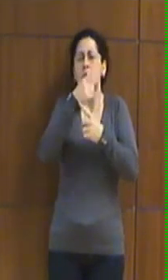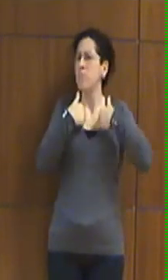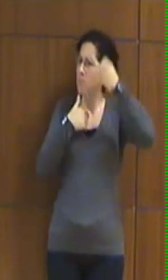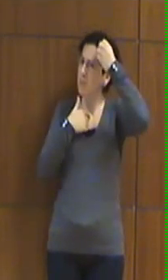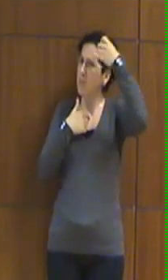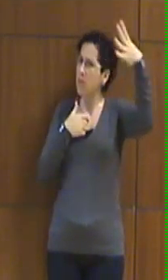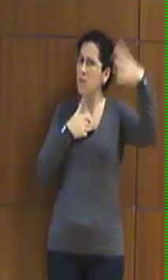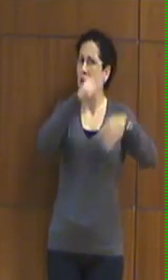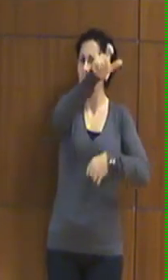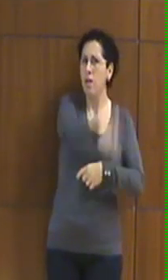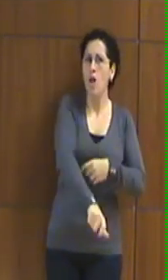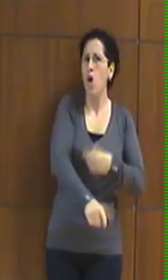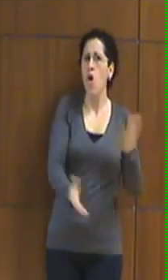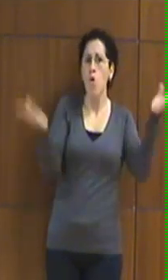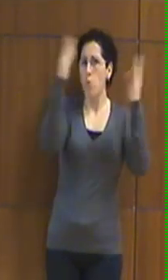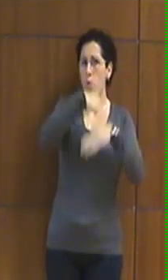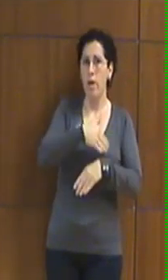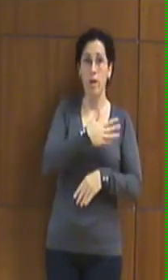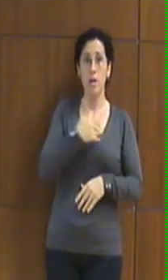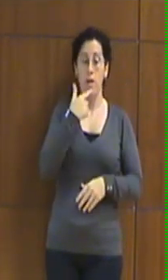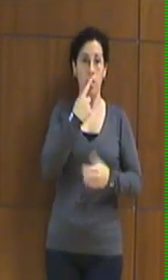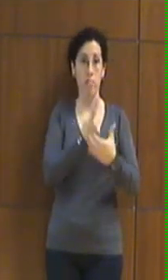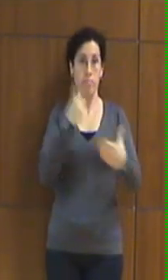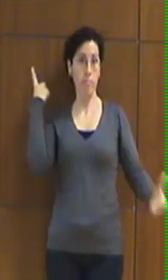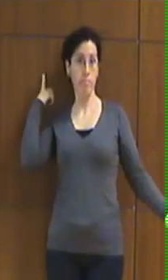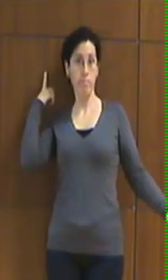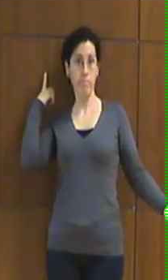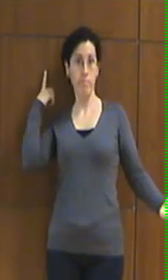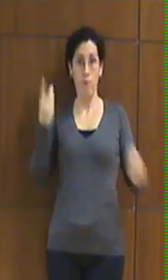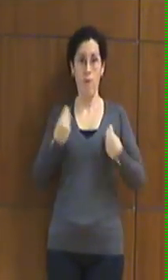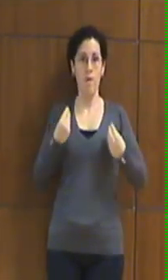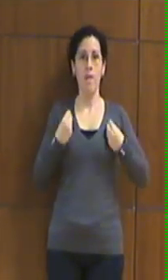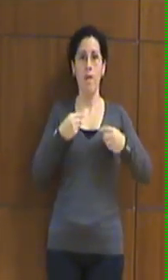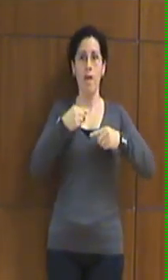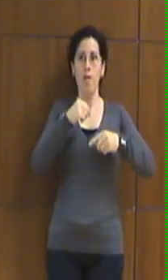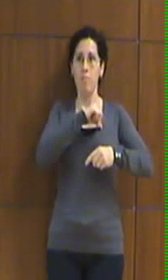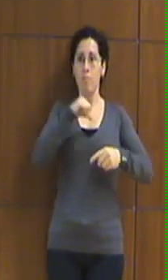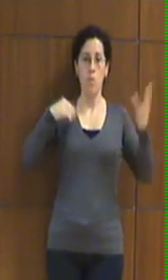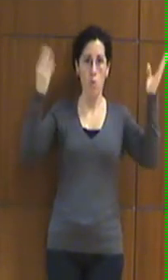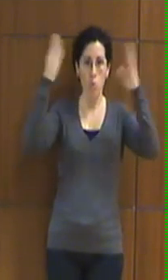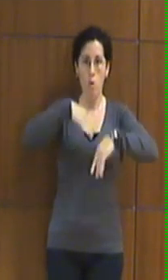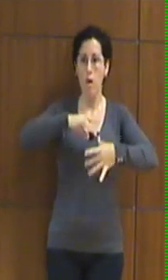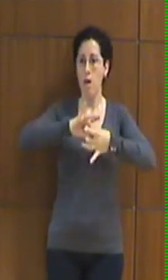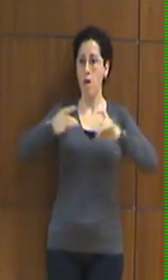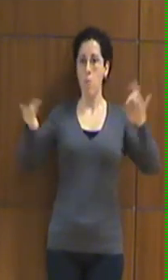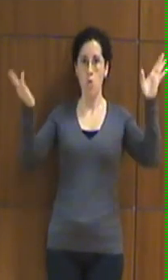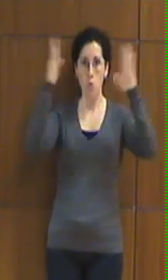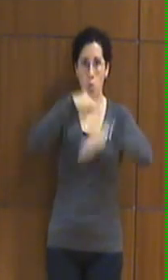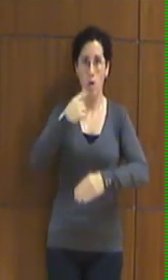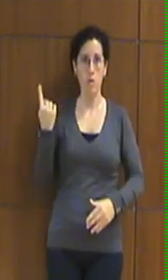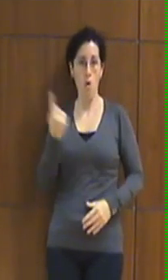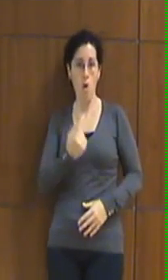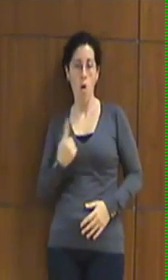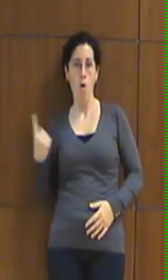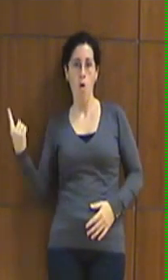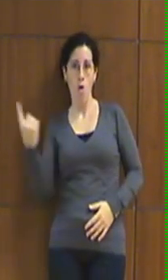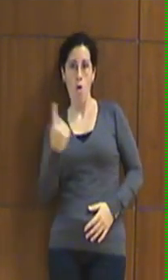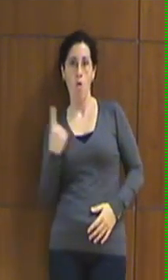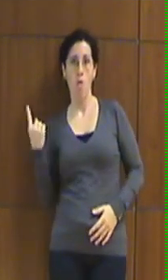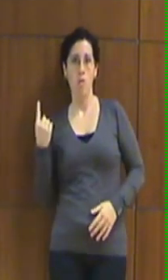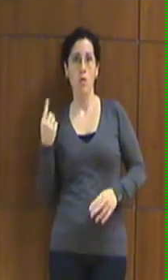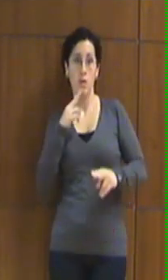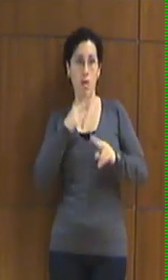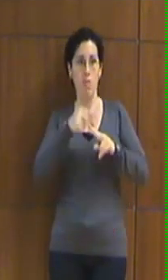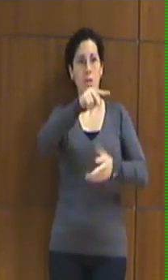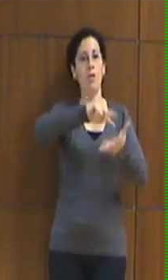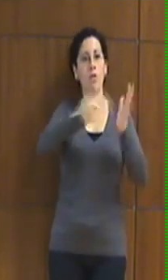accesibilidad? ¿Qué ocurre? En este caso se está quedando sin su vida personal, no tiene amigos, queda solo, es un ambiente distinto. Estas tecnologías